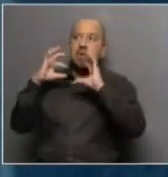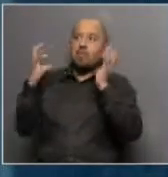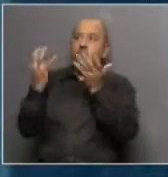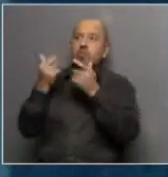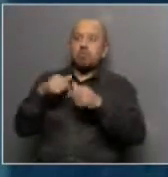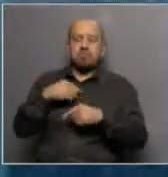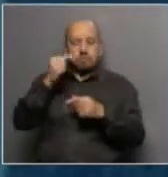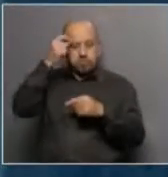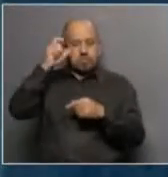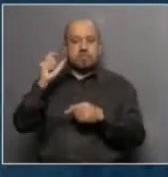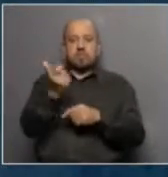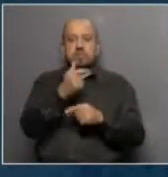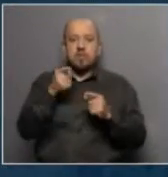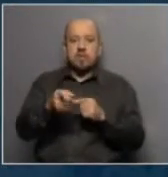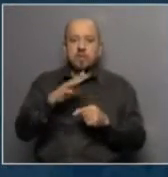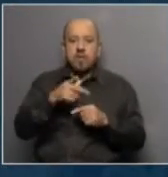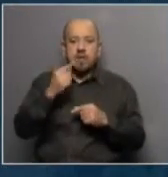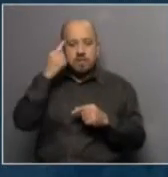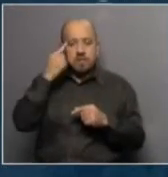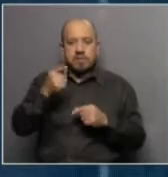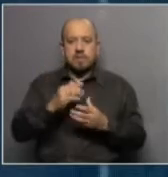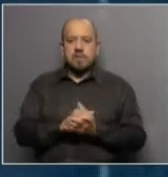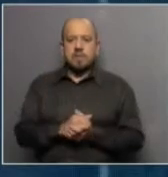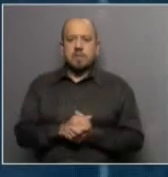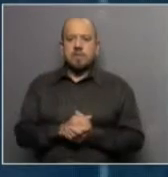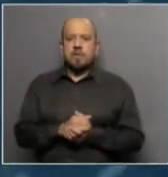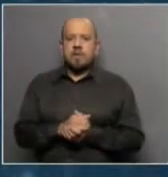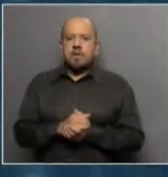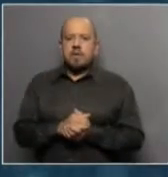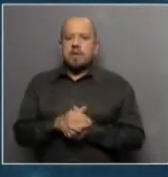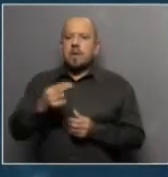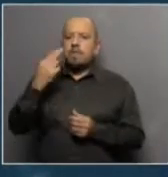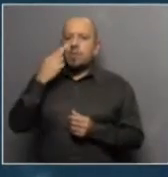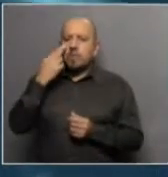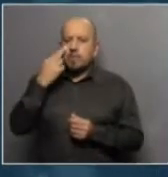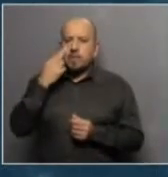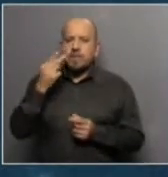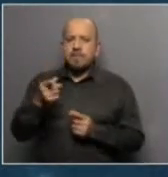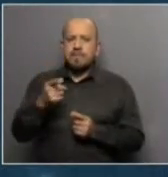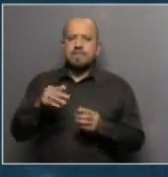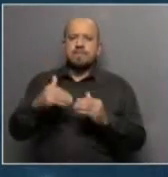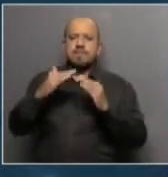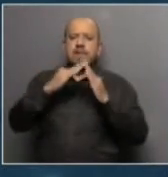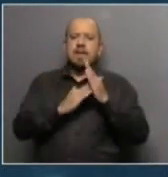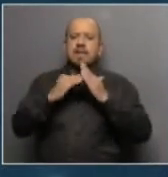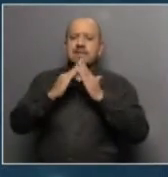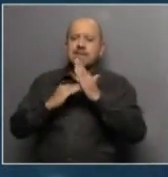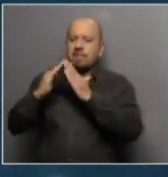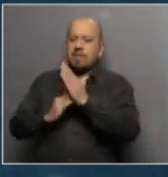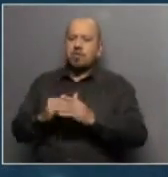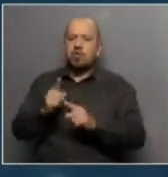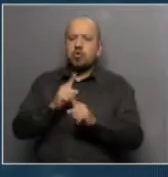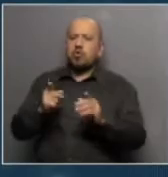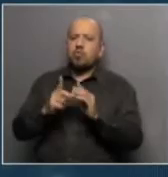arriba. Y esto es lo que tenemos que reflexionar. Gustavo, una pregunta en eso. ¿El problema es que el asentamiento sea irregular o que es